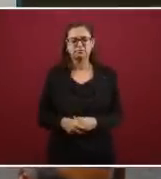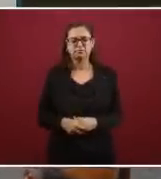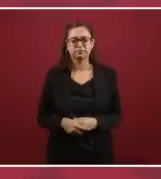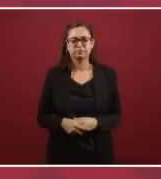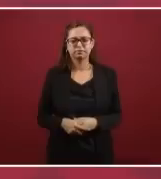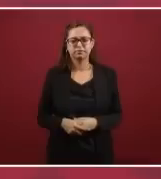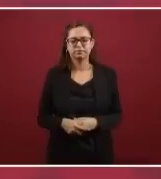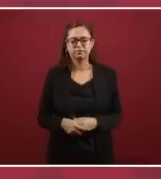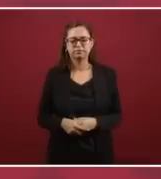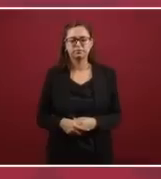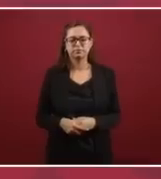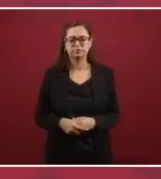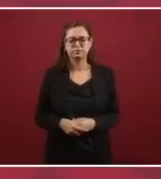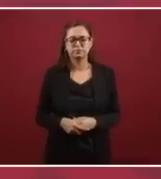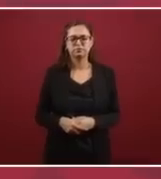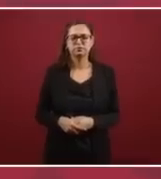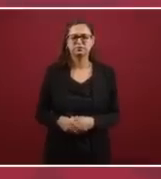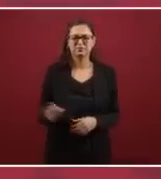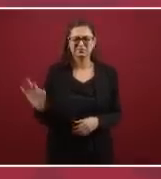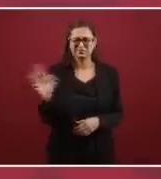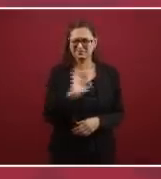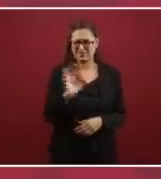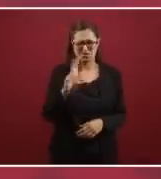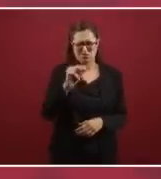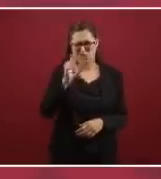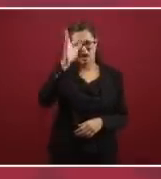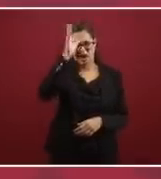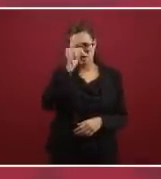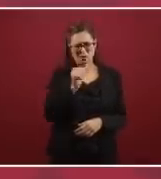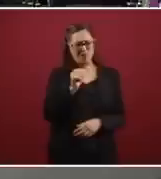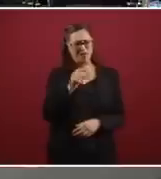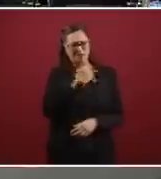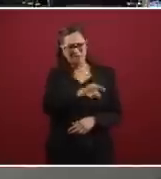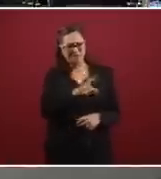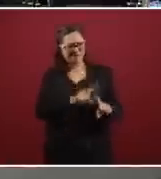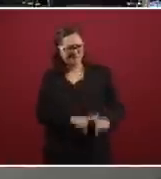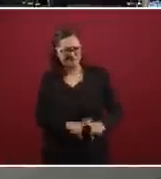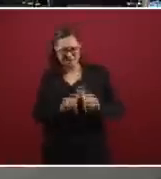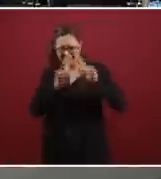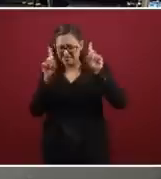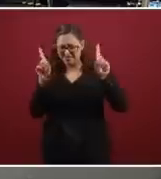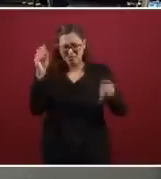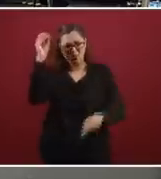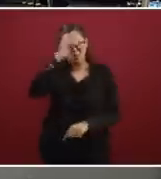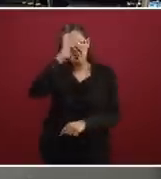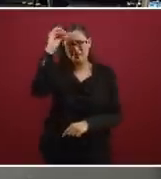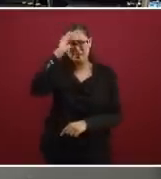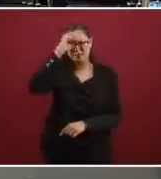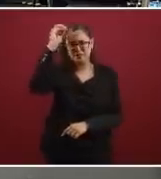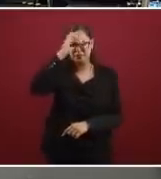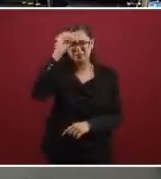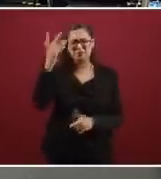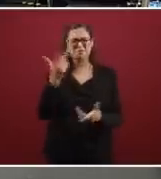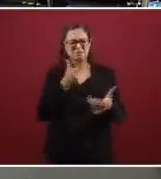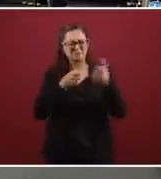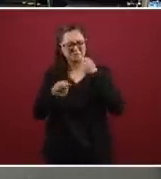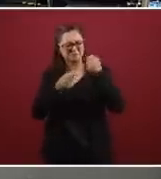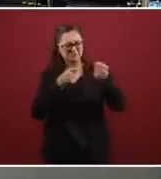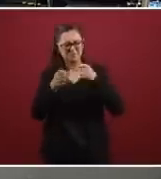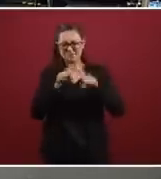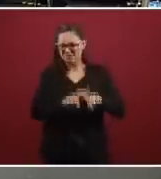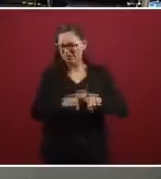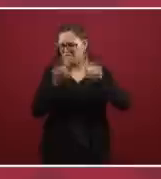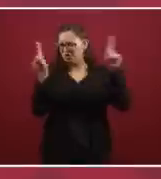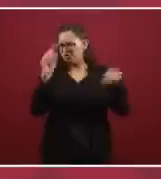tener diferencias con medios de información, con periodistas. Pero hay